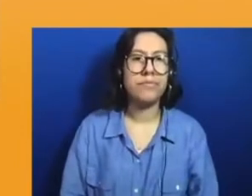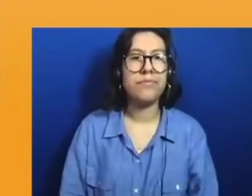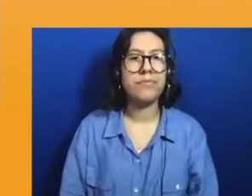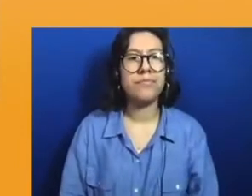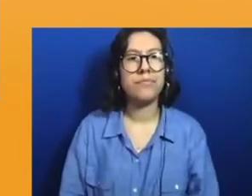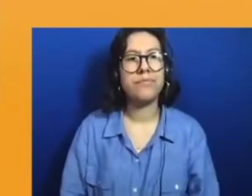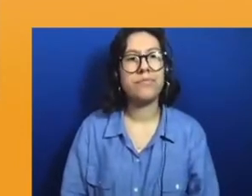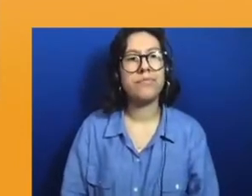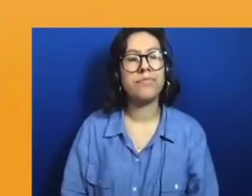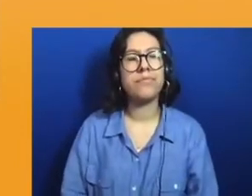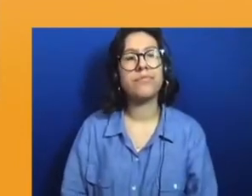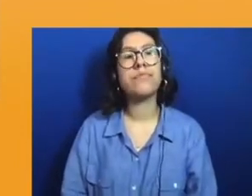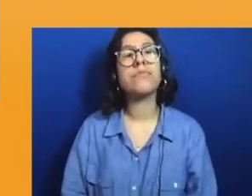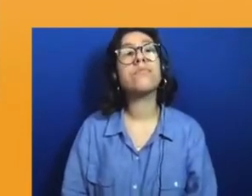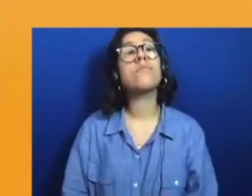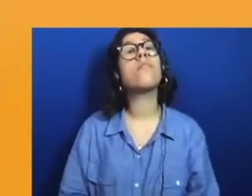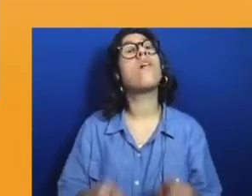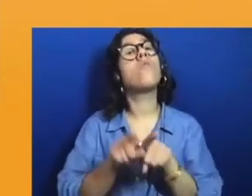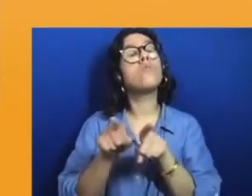bueno,